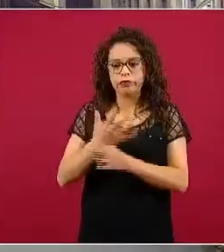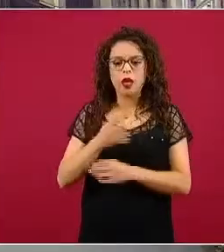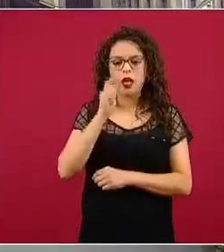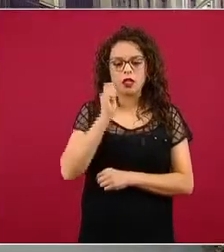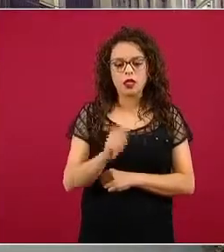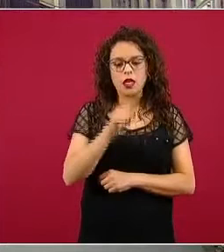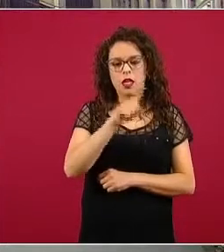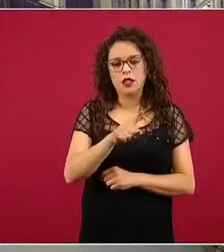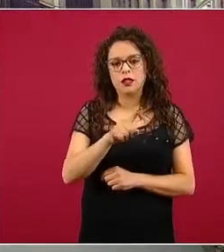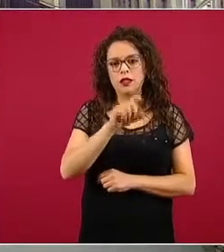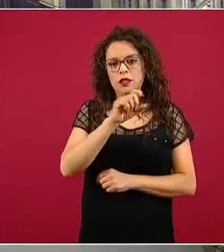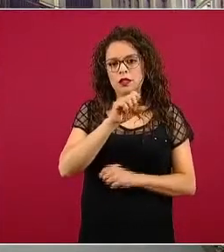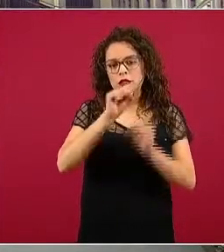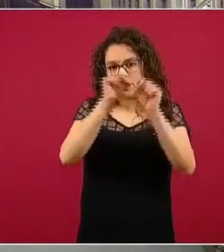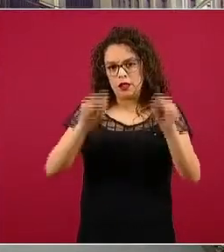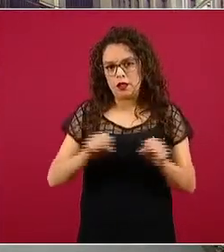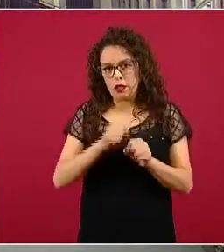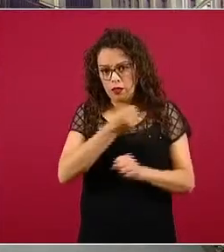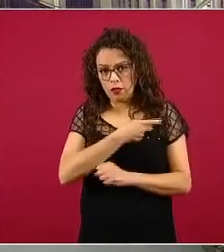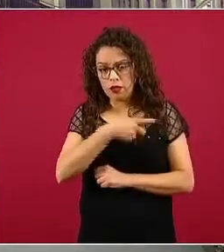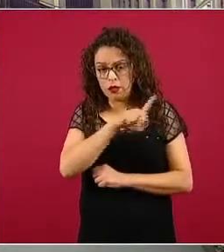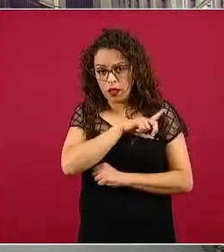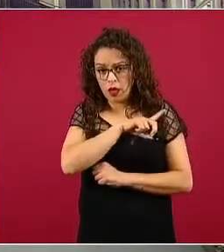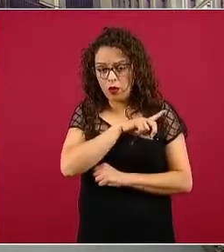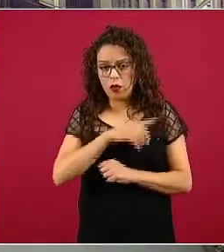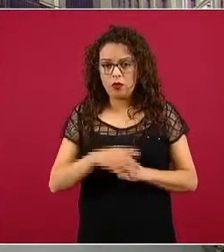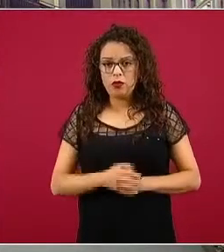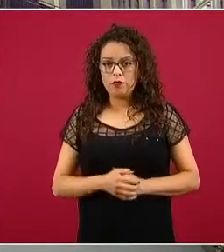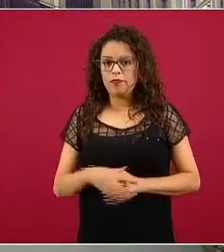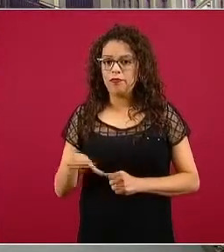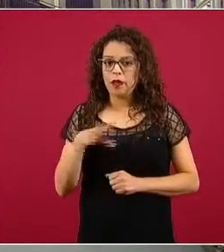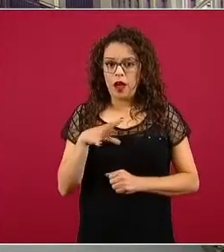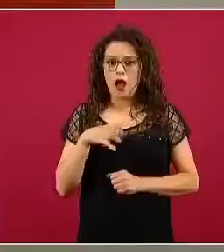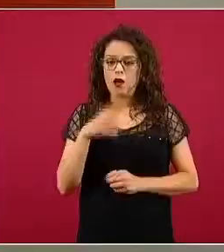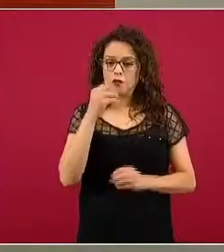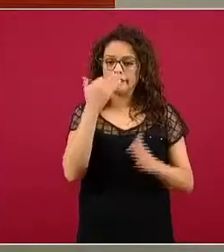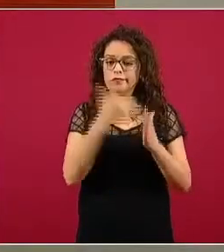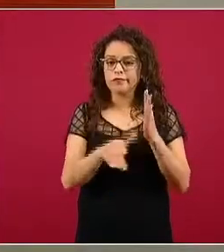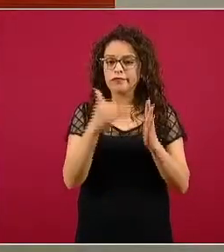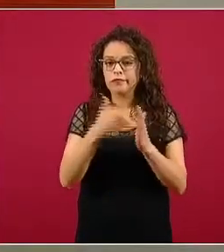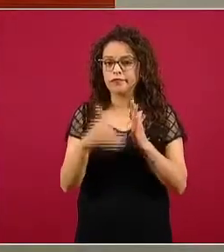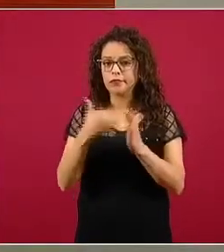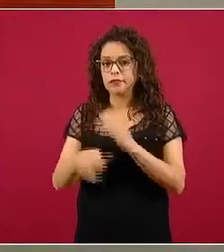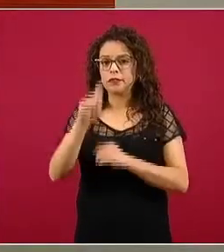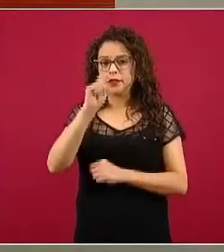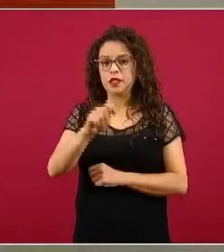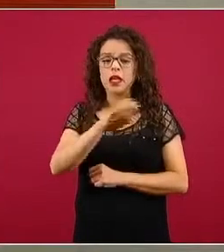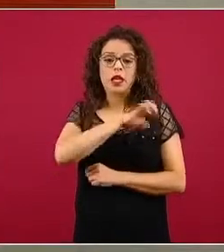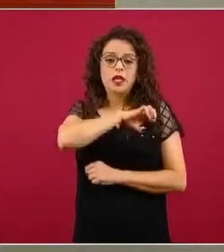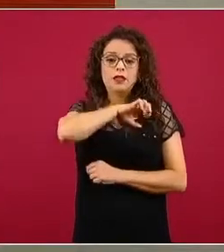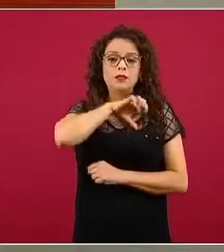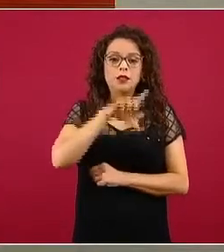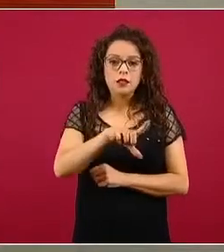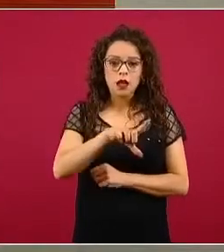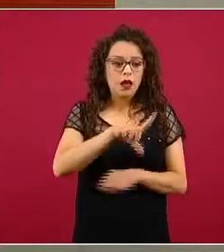y tiene todavía en cierto grado una deficiencia de especialistas en las diferentes áreas que se requieren para